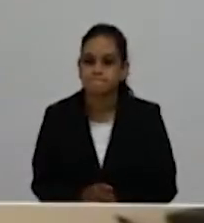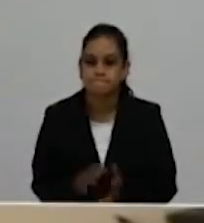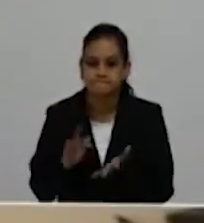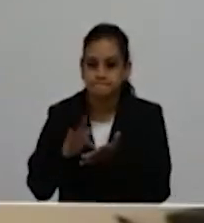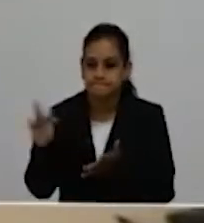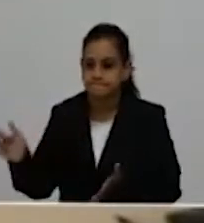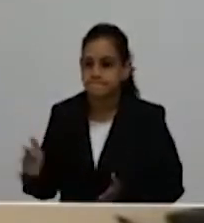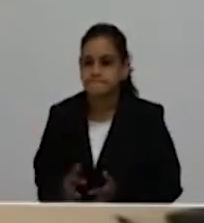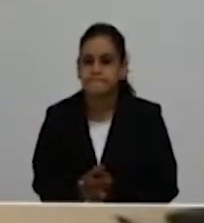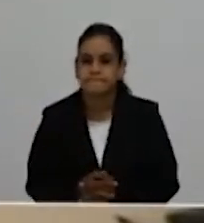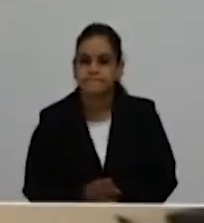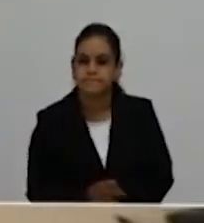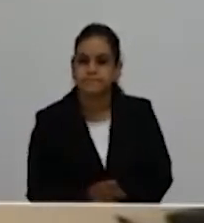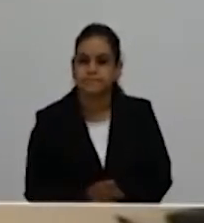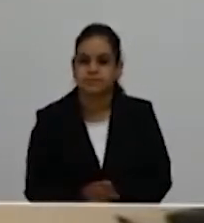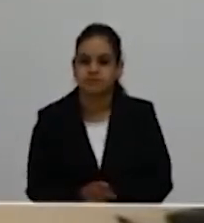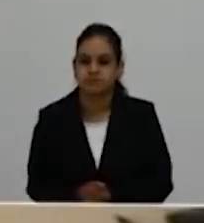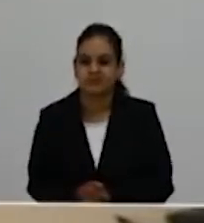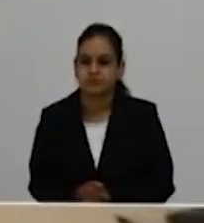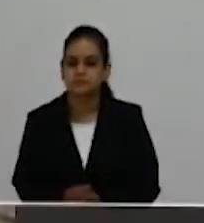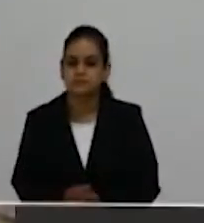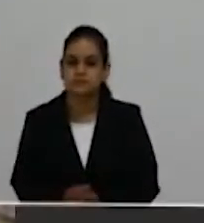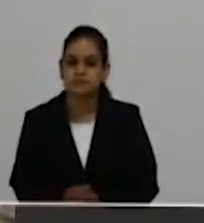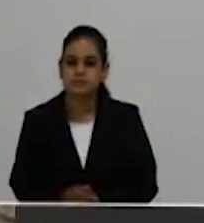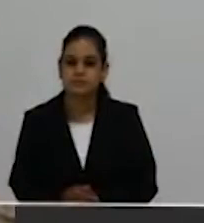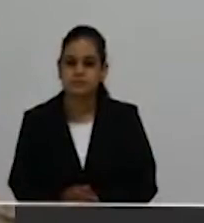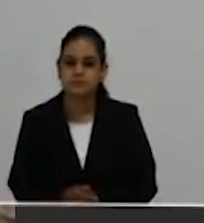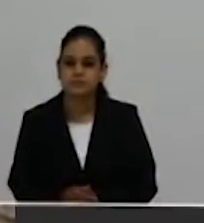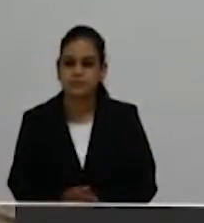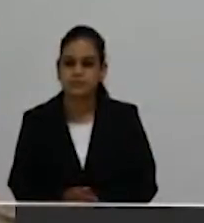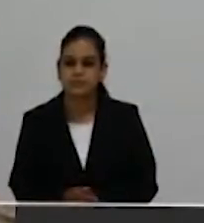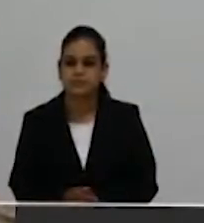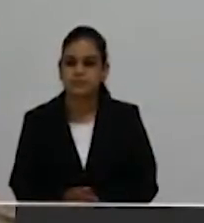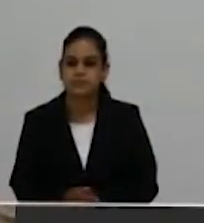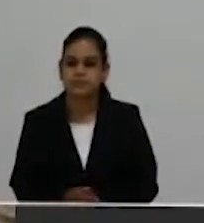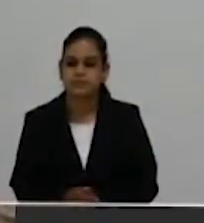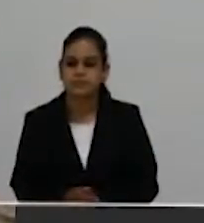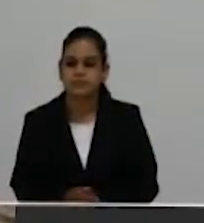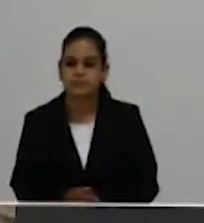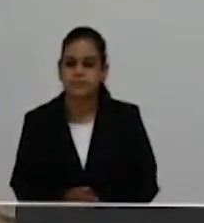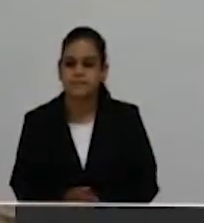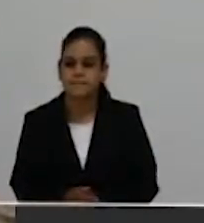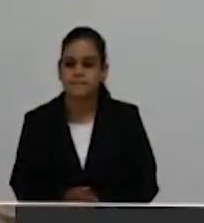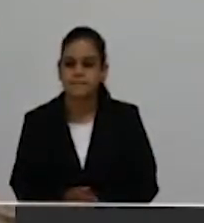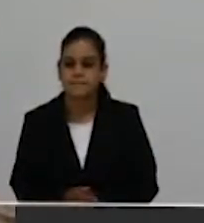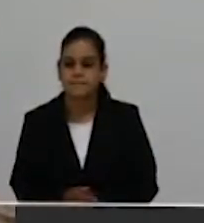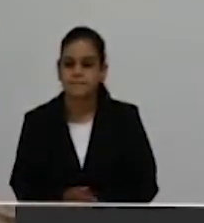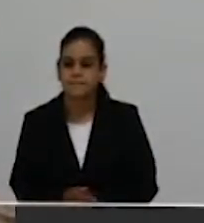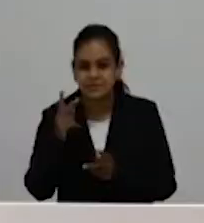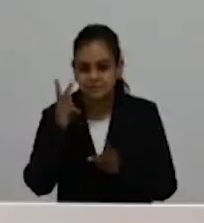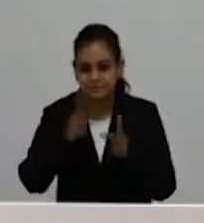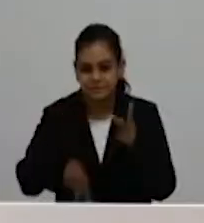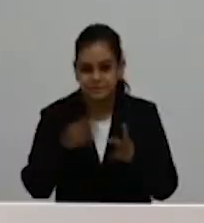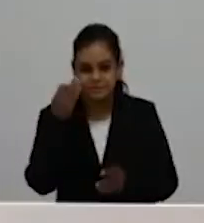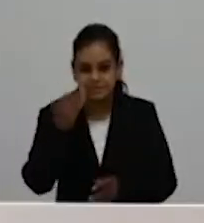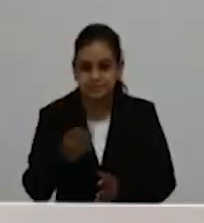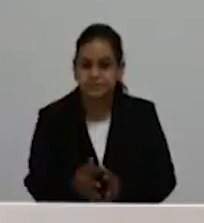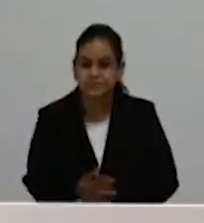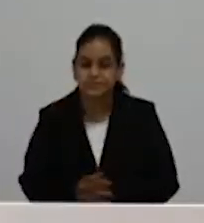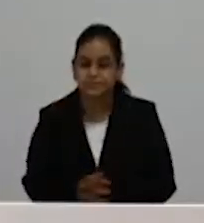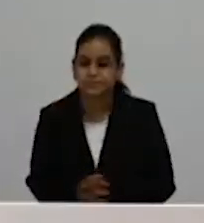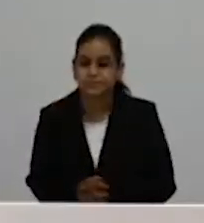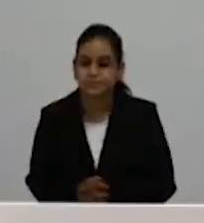laura silva de hoyos abundio ramírez vázquez lo hizo por el partido de la revolución huilense por morena lo hizo josé ignacio